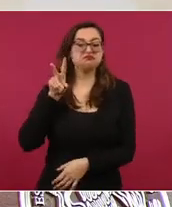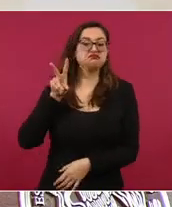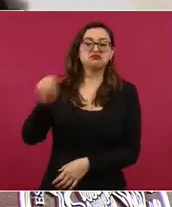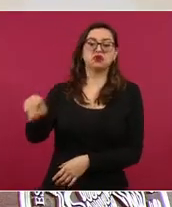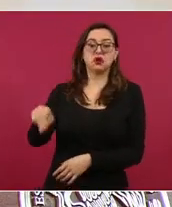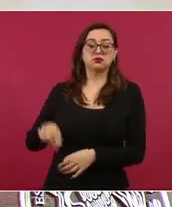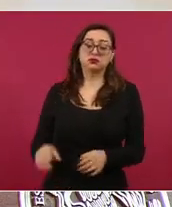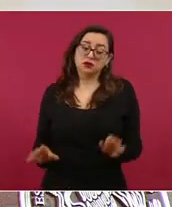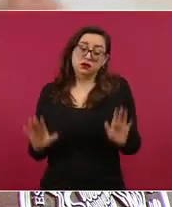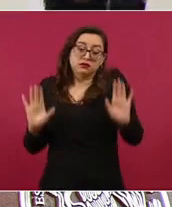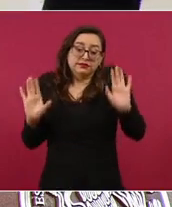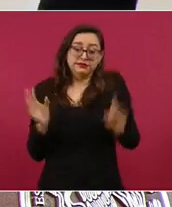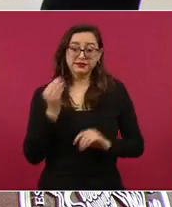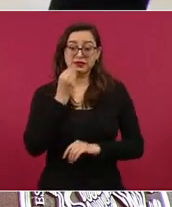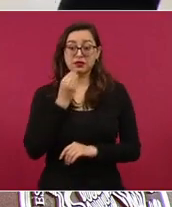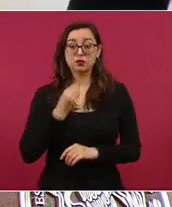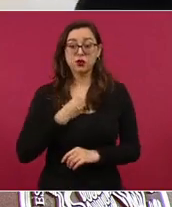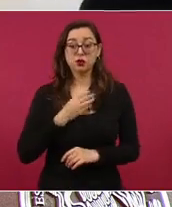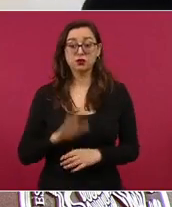Pero